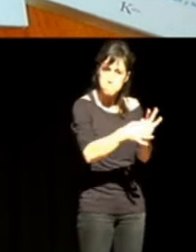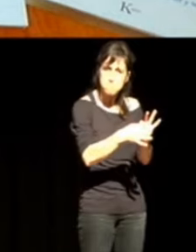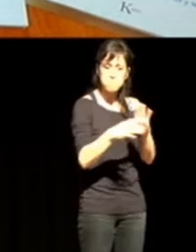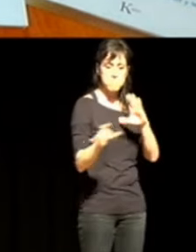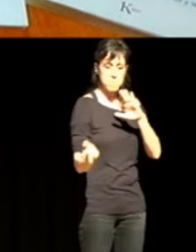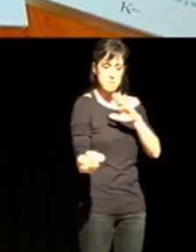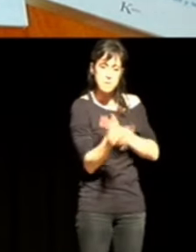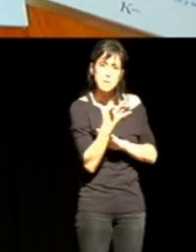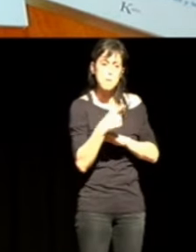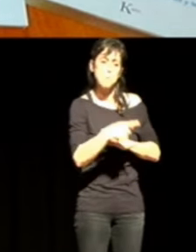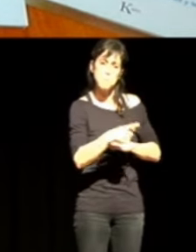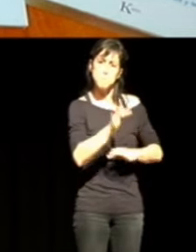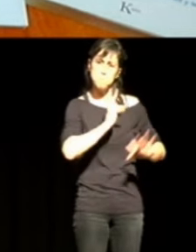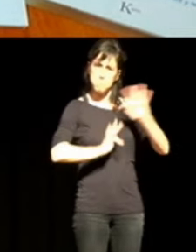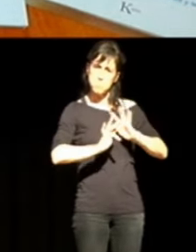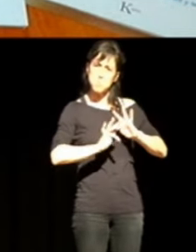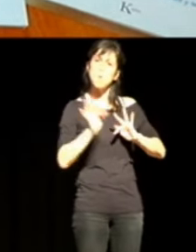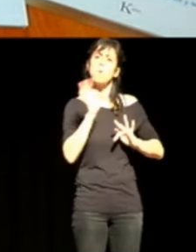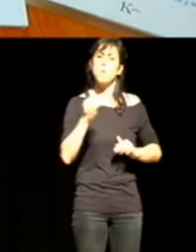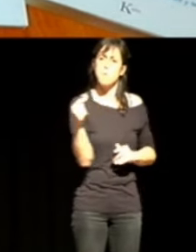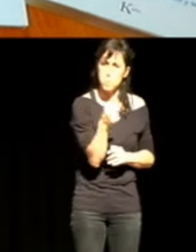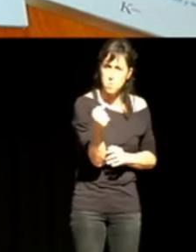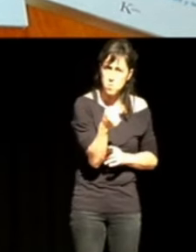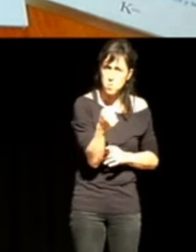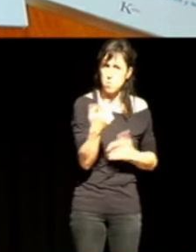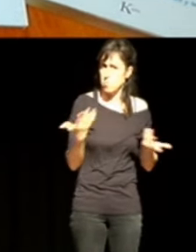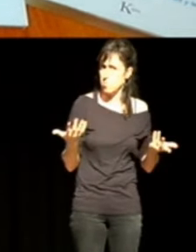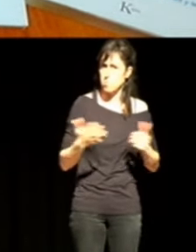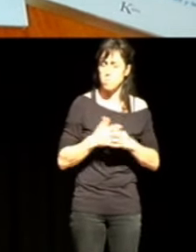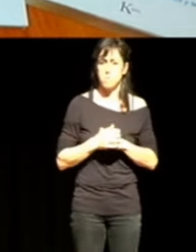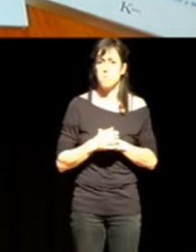aprendido? ¿Cómo reproduzco mi guión de vida, por ejemplo?